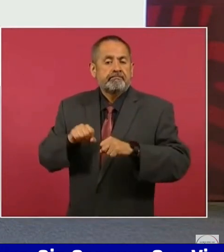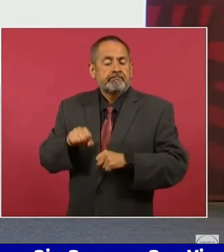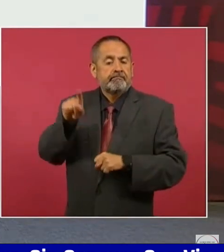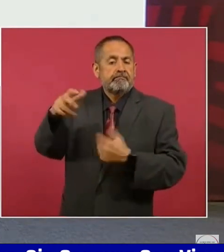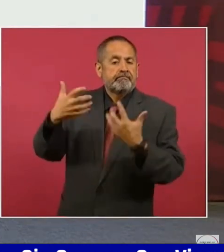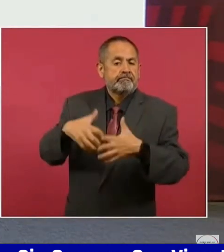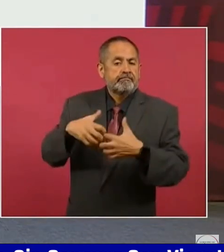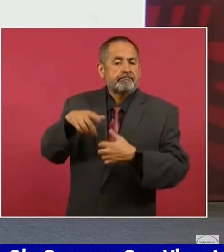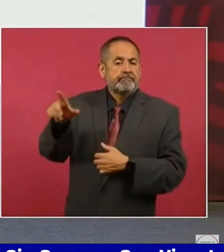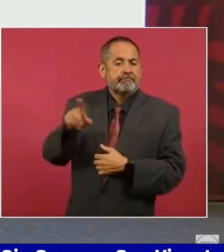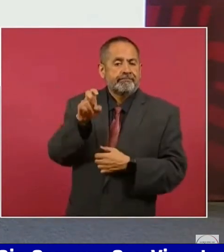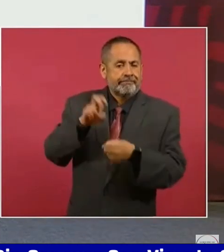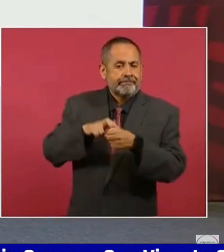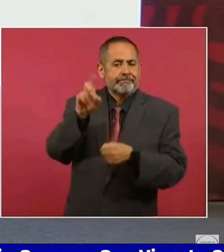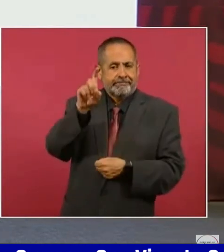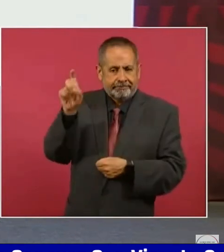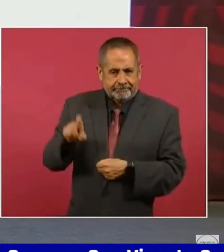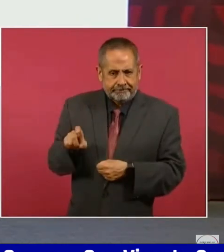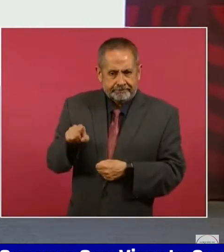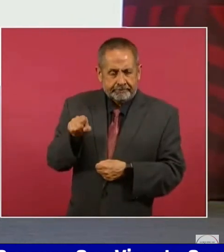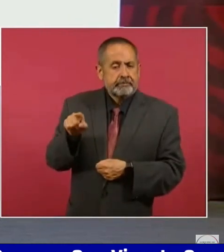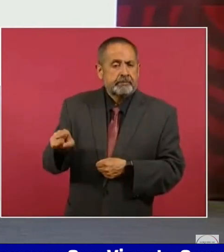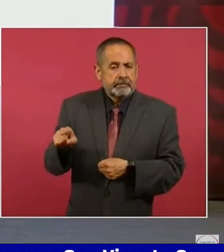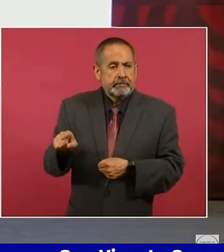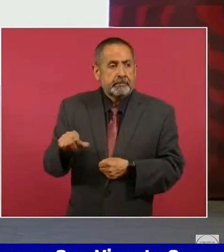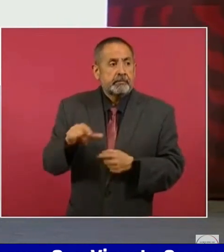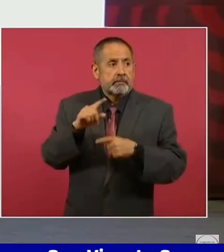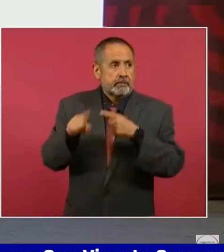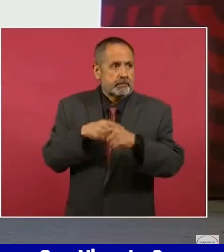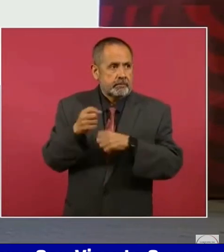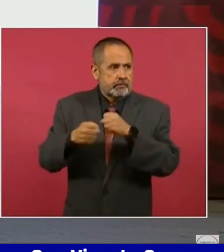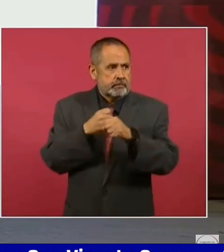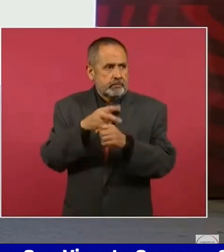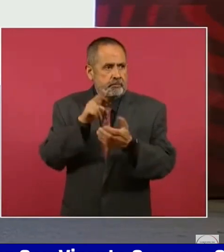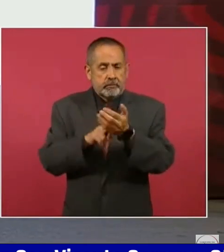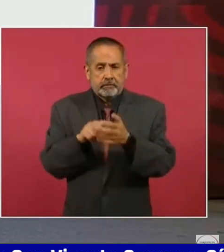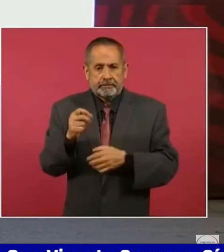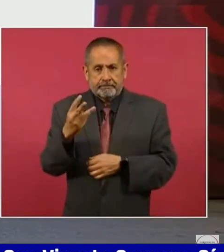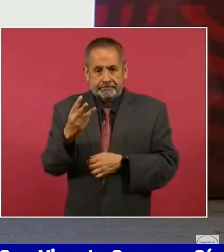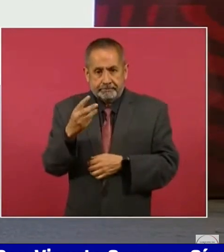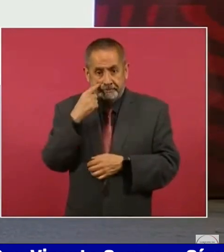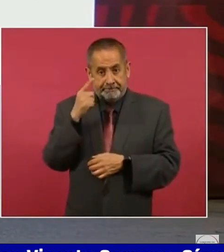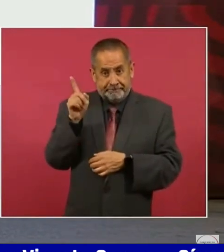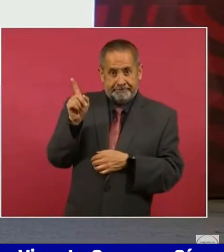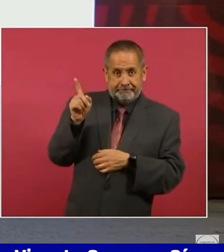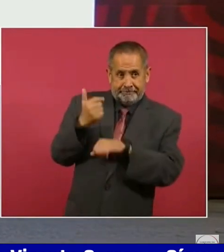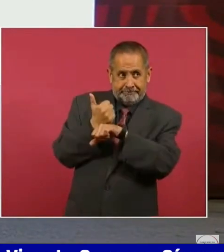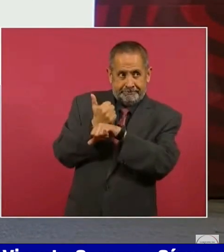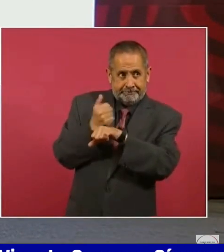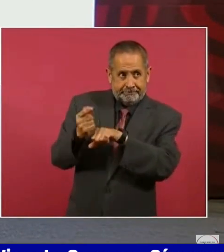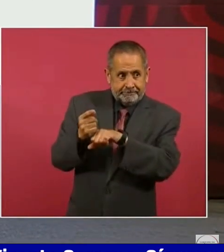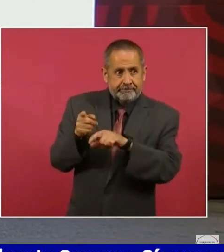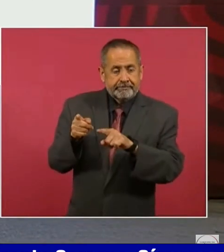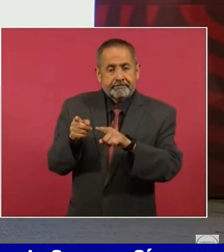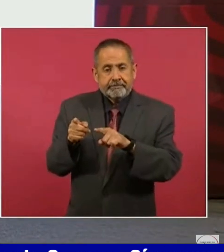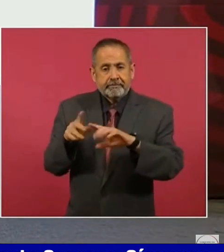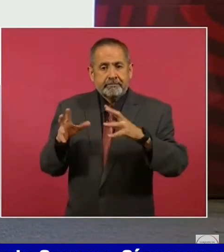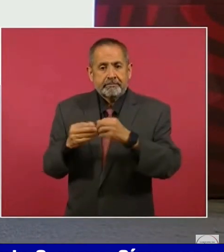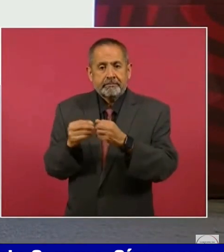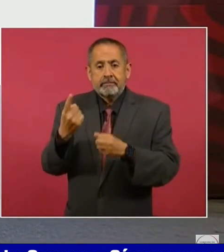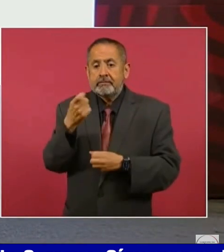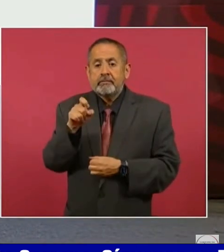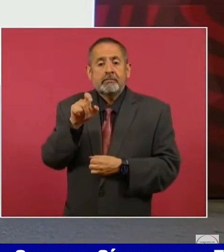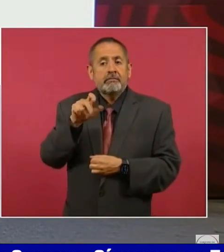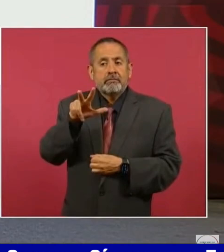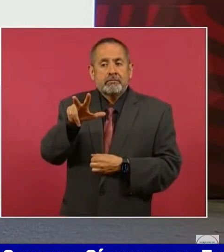produce Deer Park. En el 23, Deer Park de nuevo en amarillo. Y estos 128 son